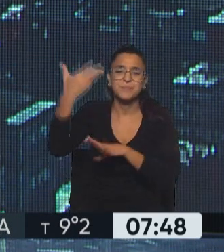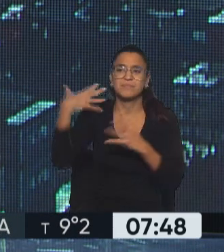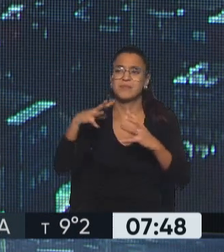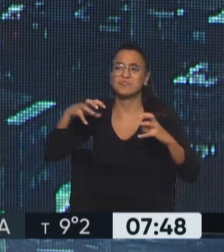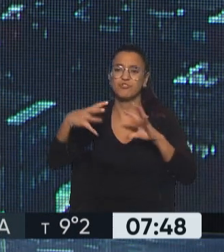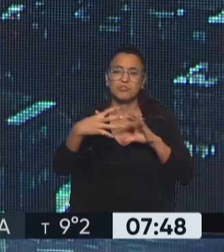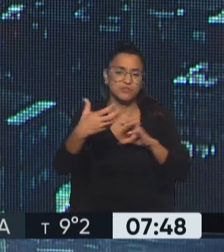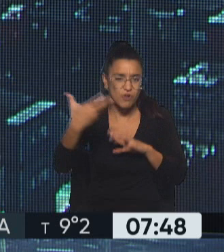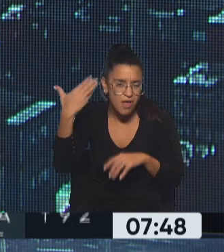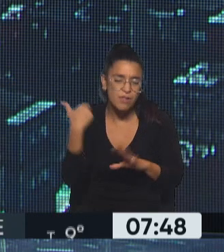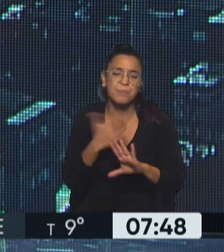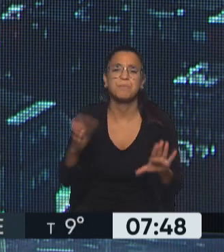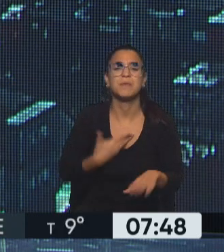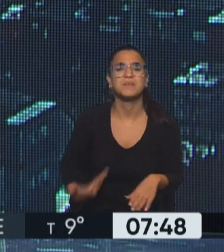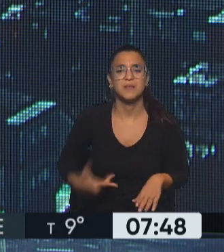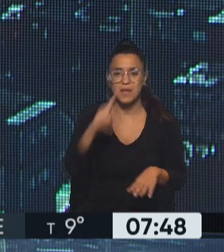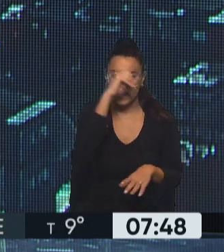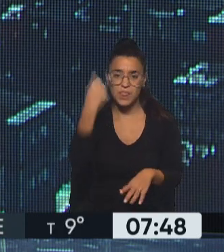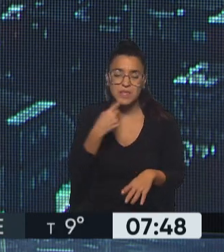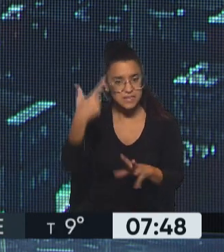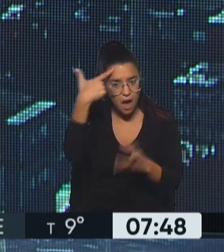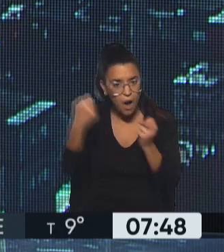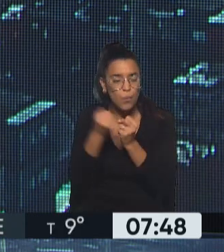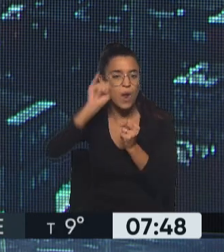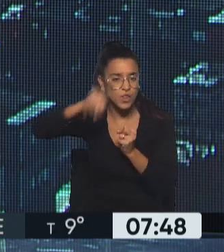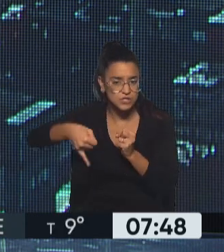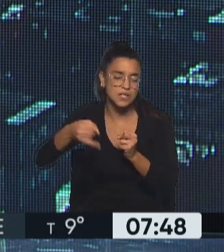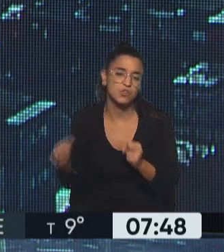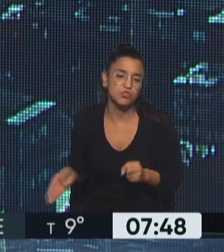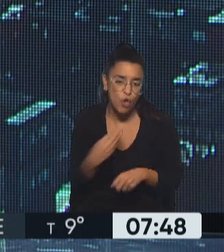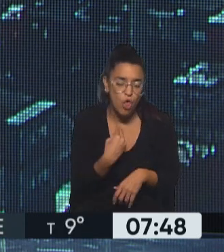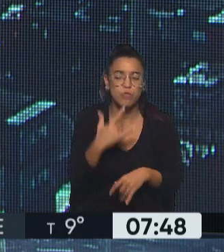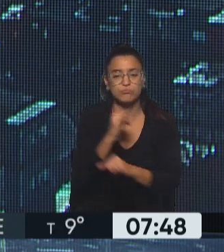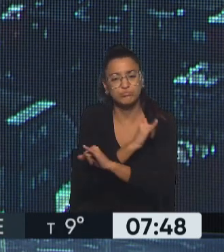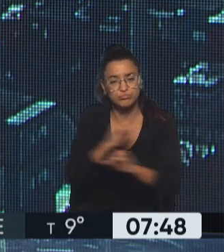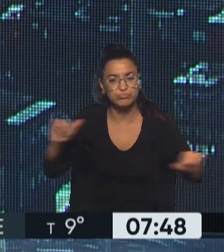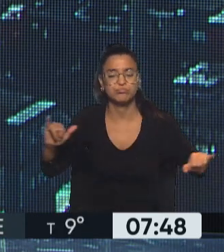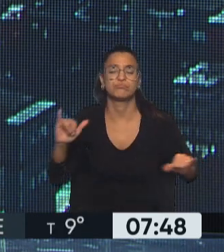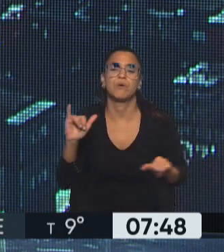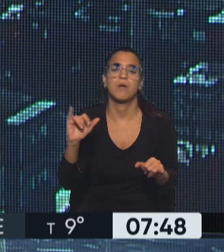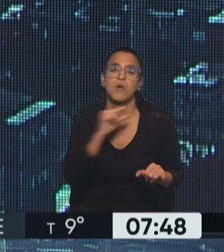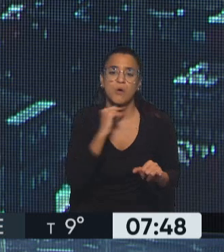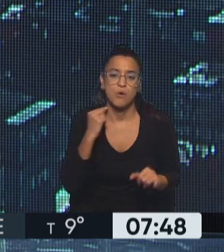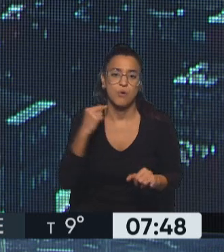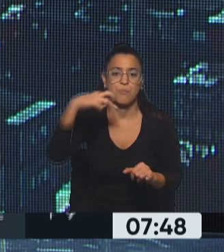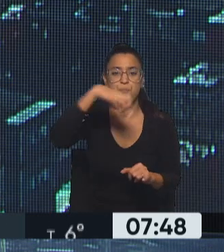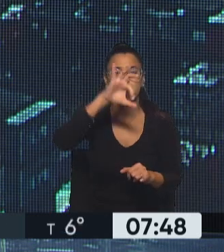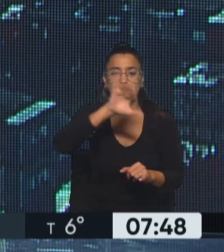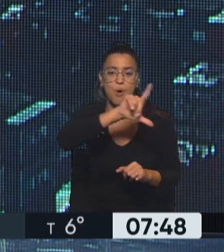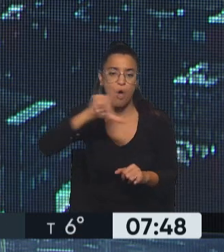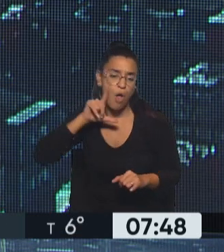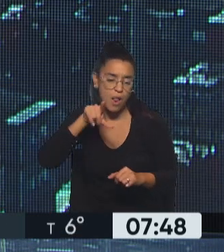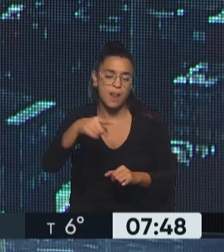el presidente de la nación dijo que coincide en todo el mensaje de la humildad de el arzobispo de la ciudad